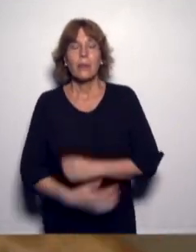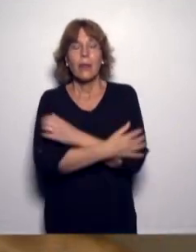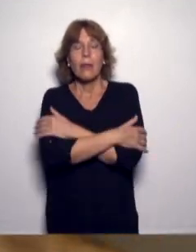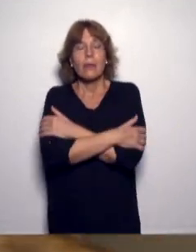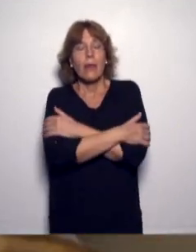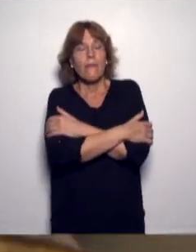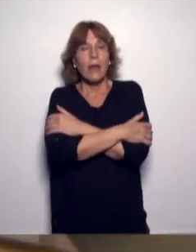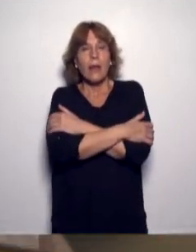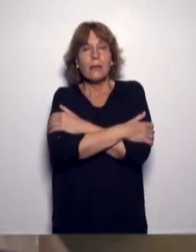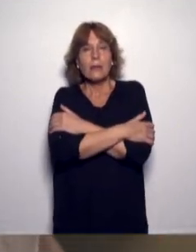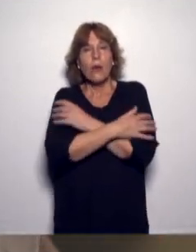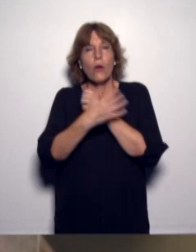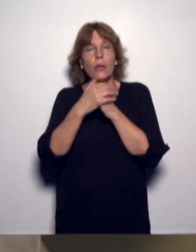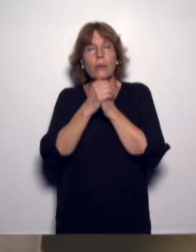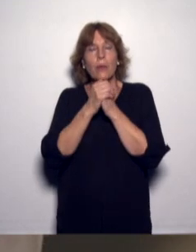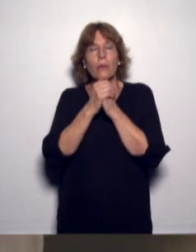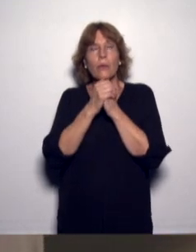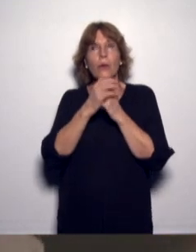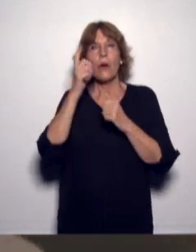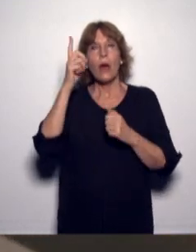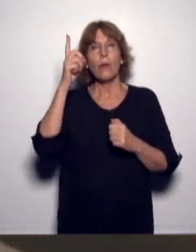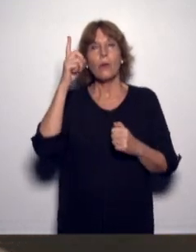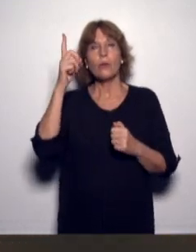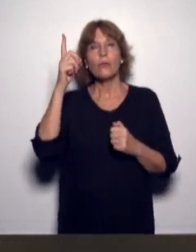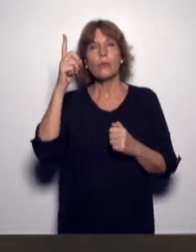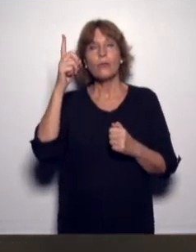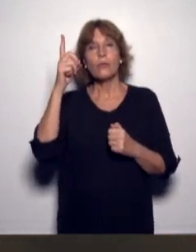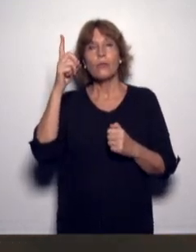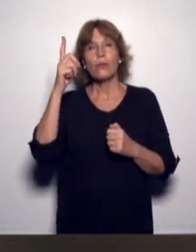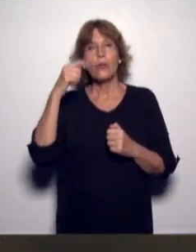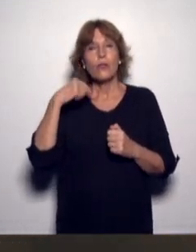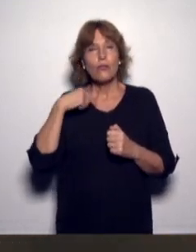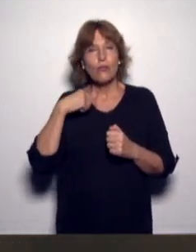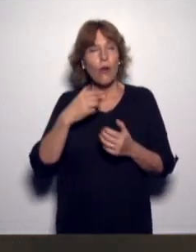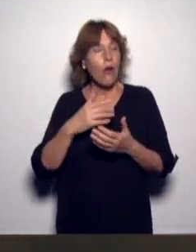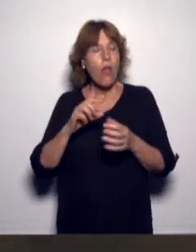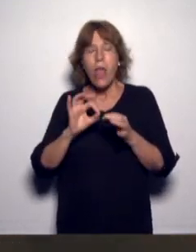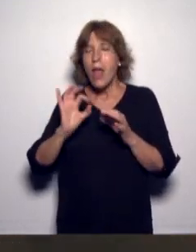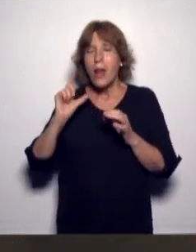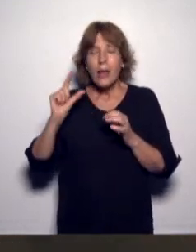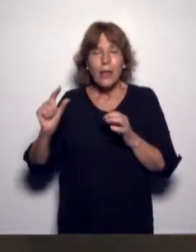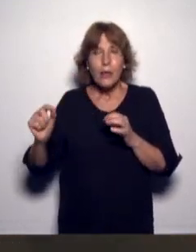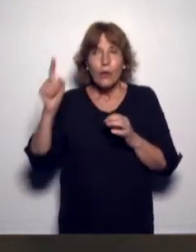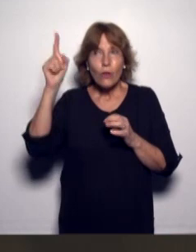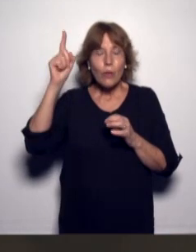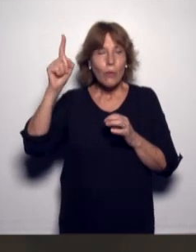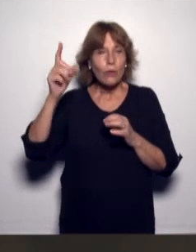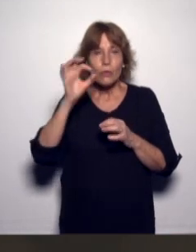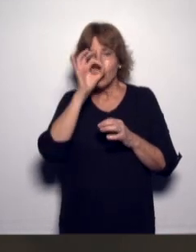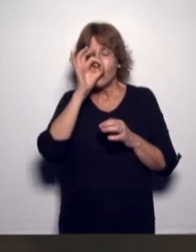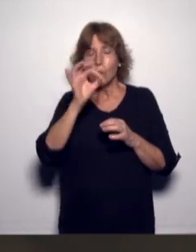Te abrazo y me uno todo a ti, Señor. No permitas que jamás me separe de ti.